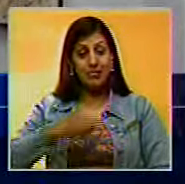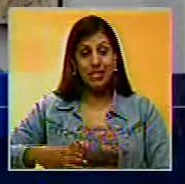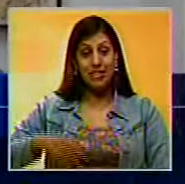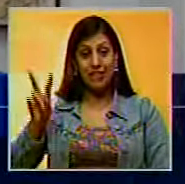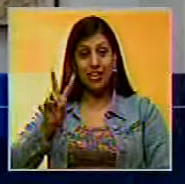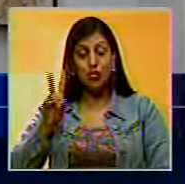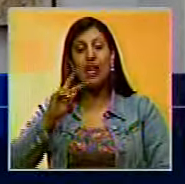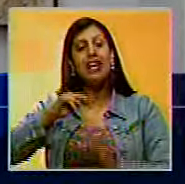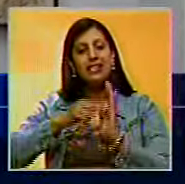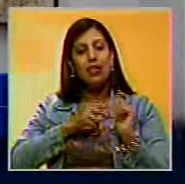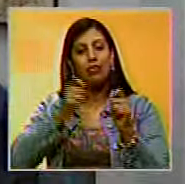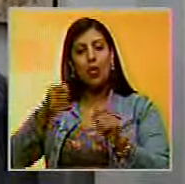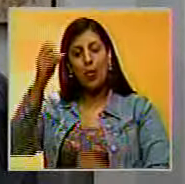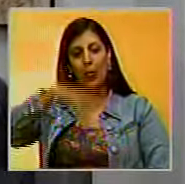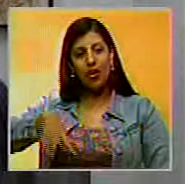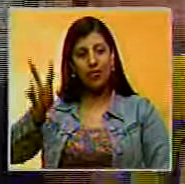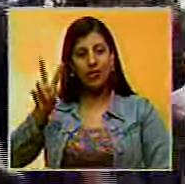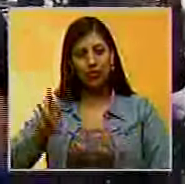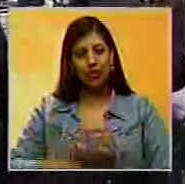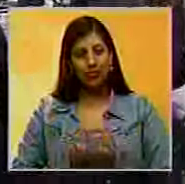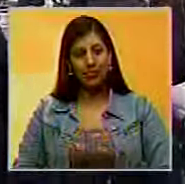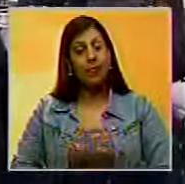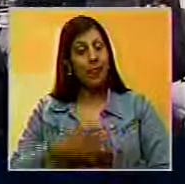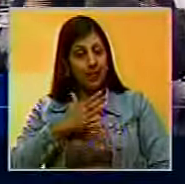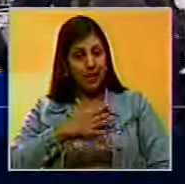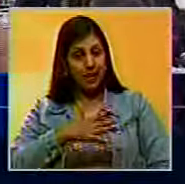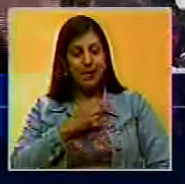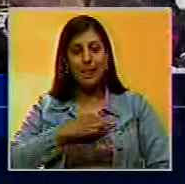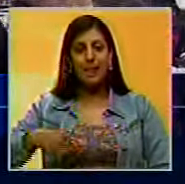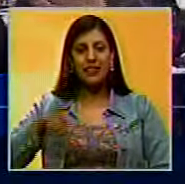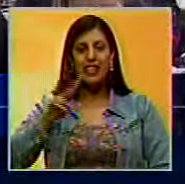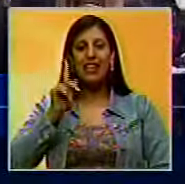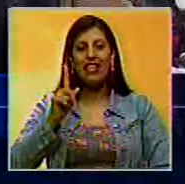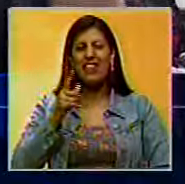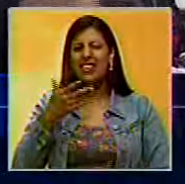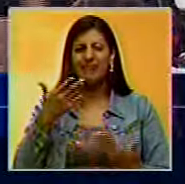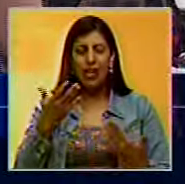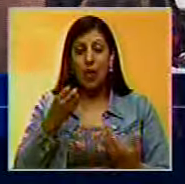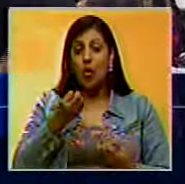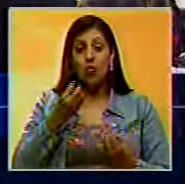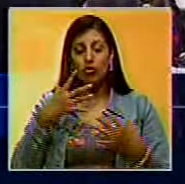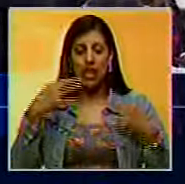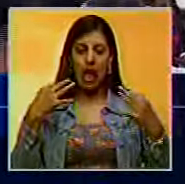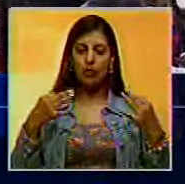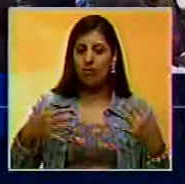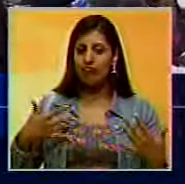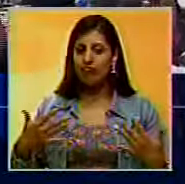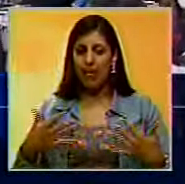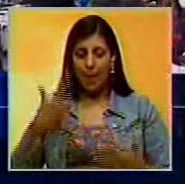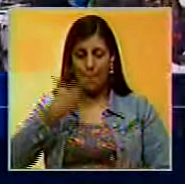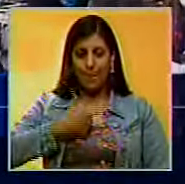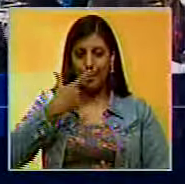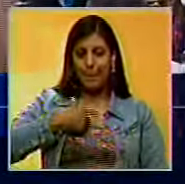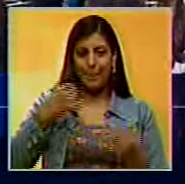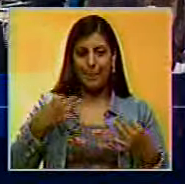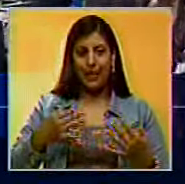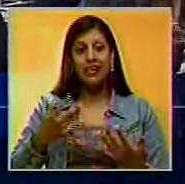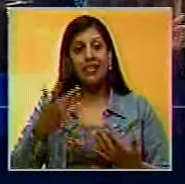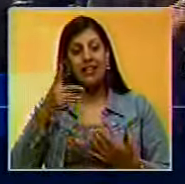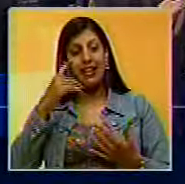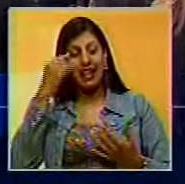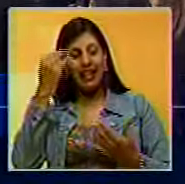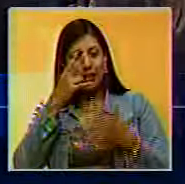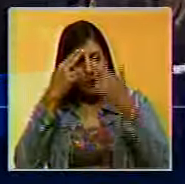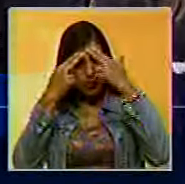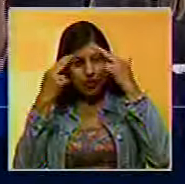Venezuela pertenece al pueblo venezolano. Para mí, una Miss Venezuela tiene que tener, por supuesto, mucha naturalidad, mucha personalidad,